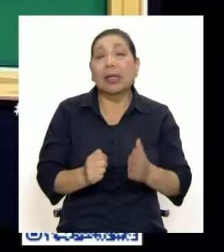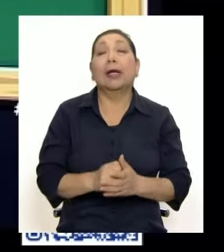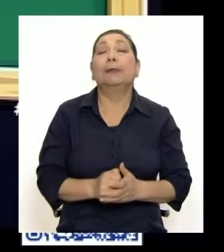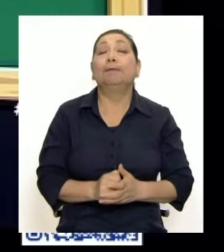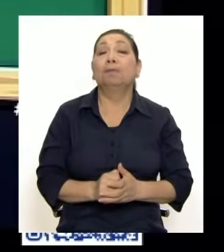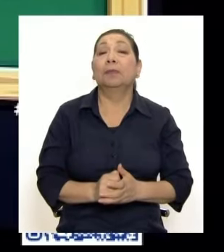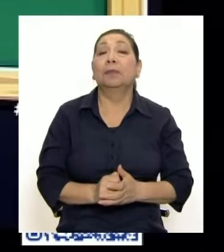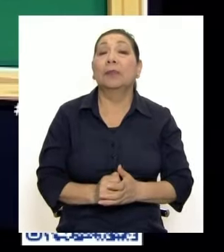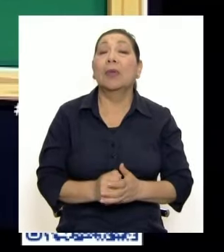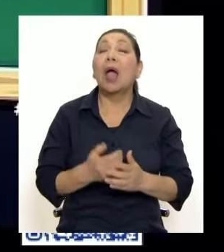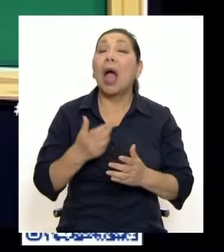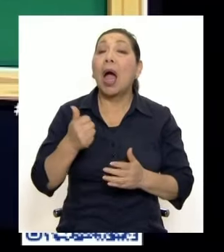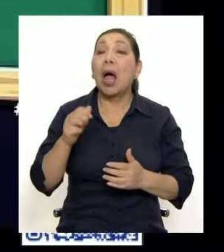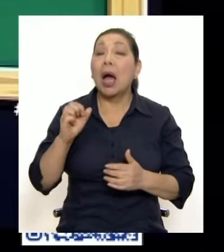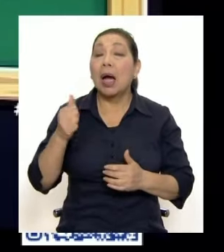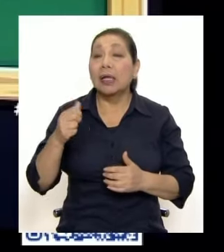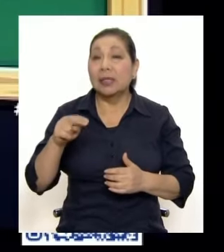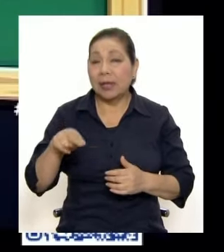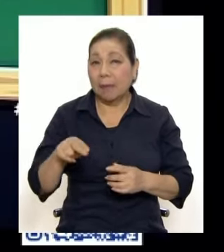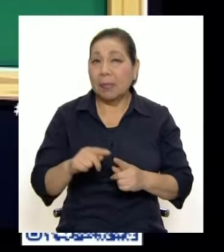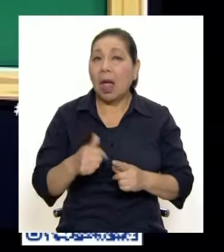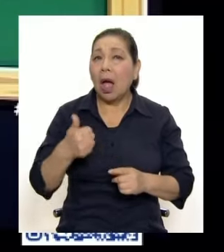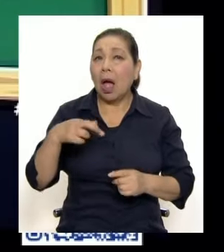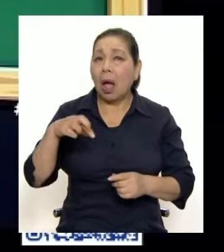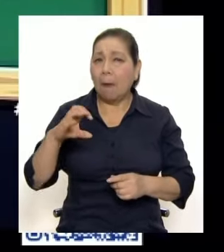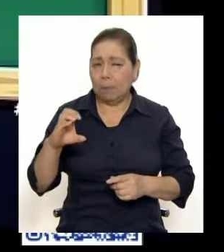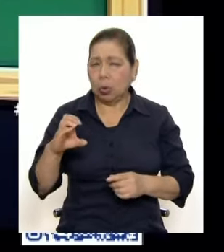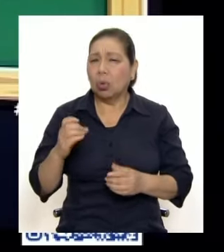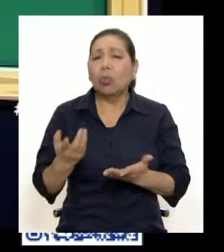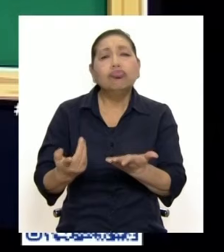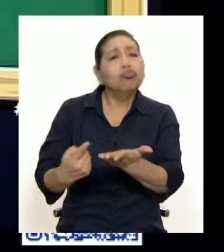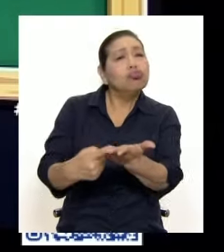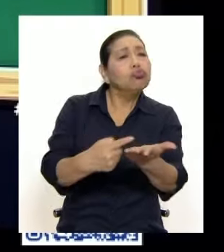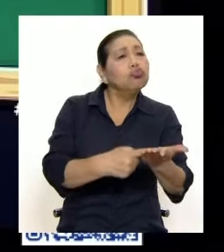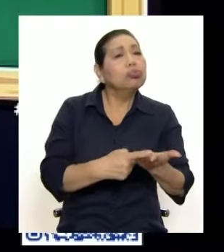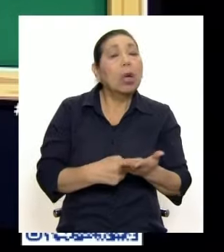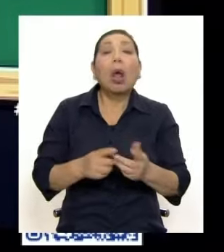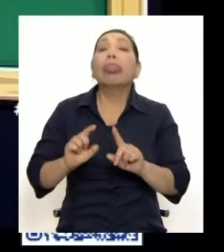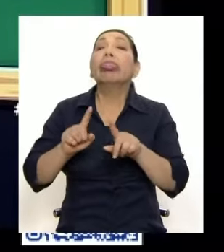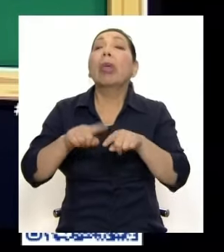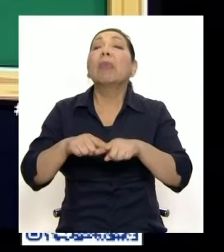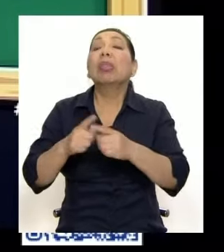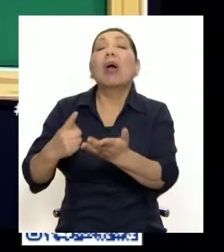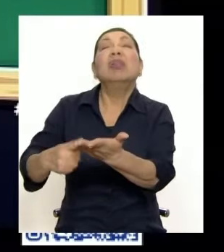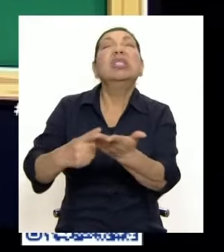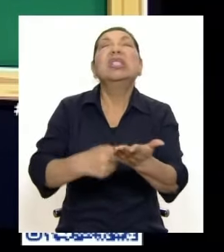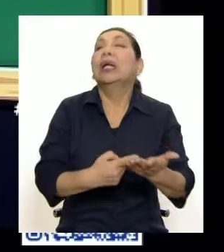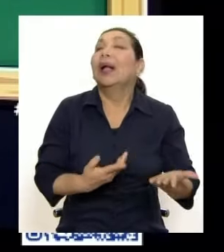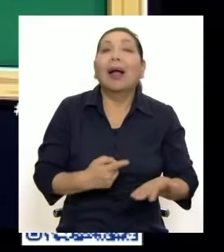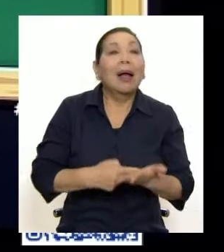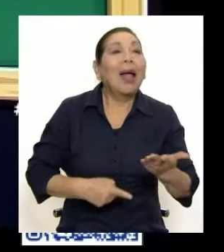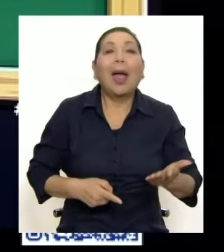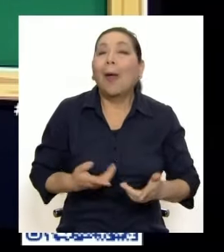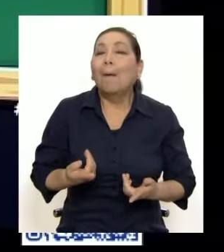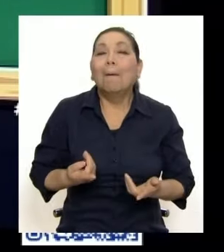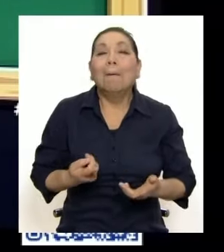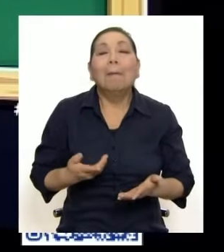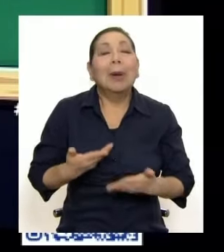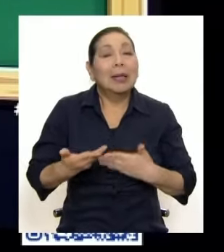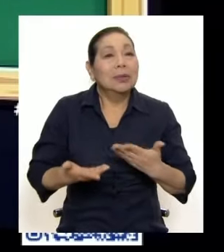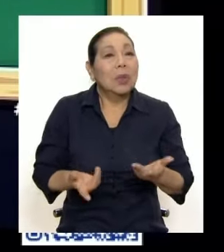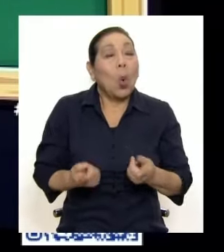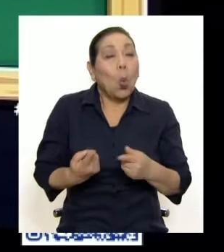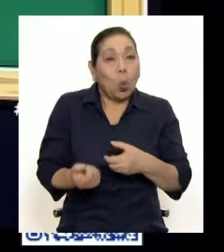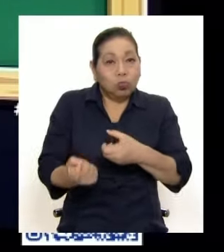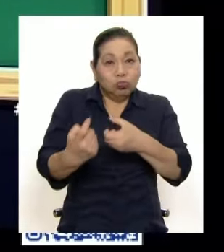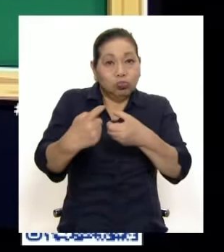asiático la asan en las decisiones se toman Por consenso qué es lo que sucede cuando se